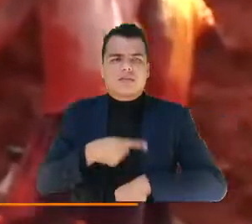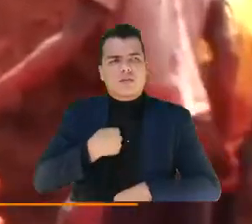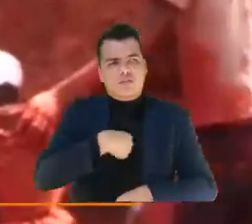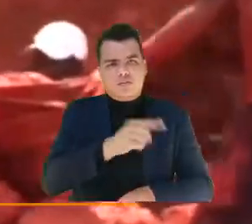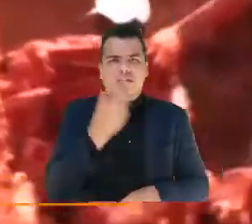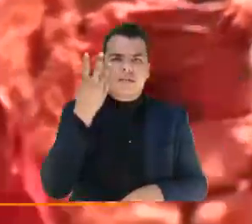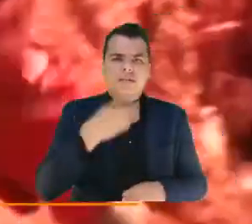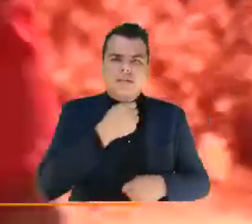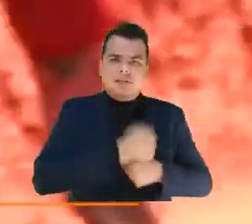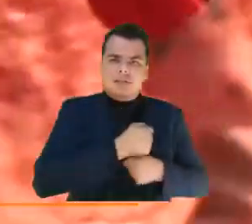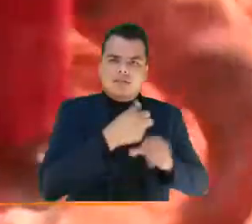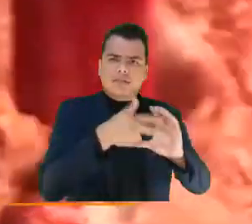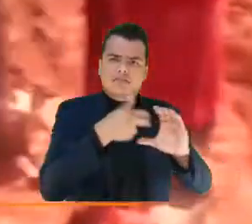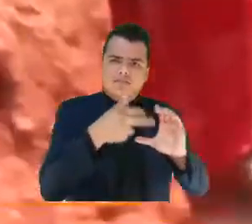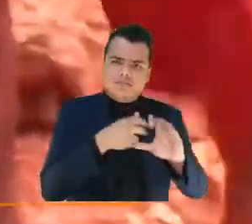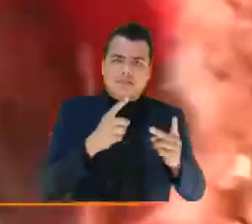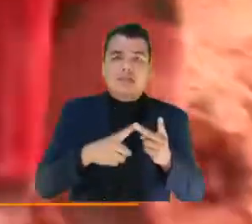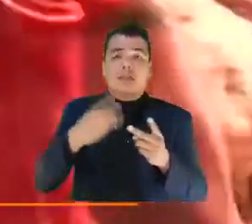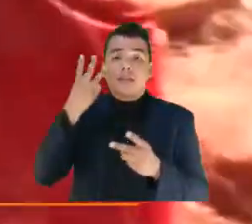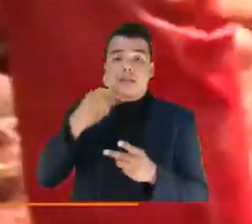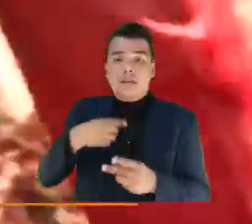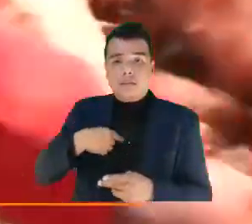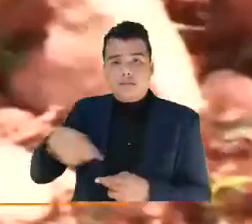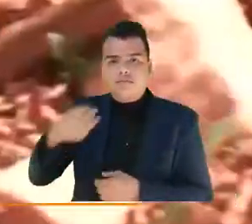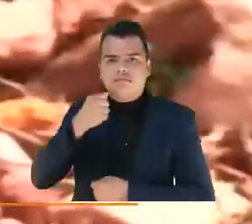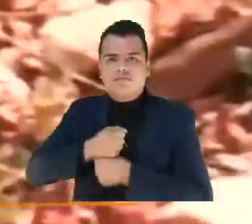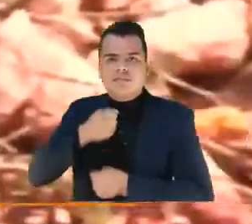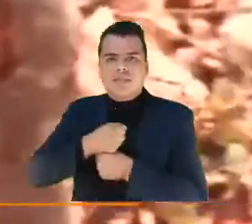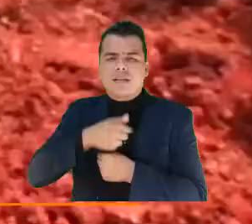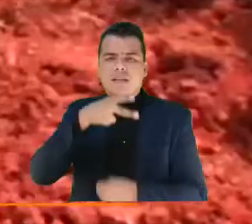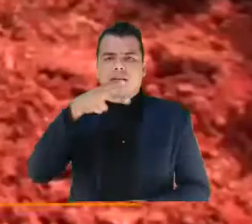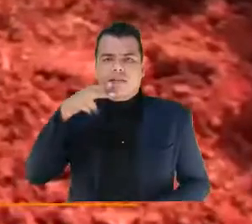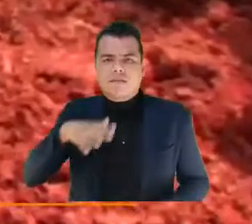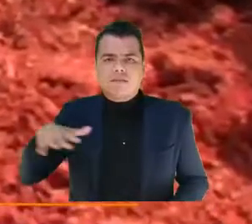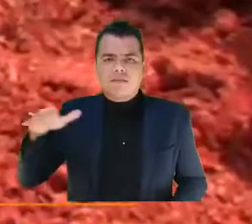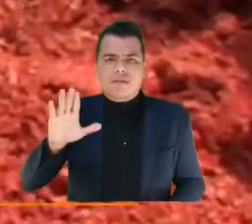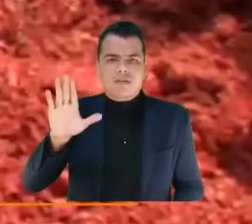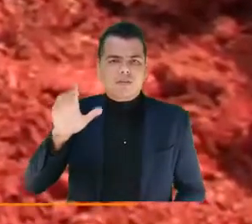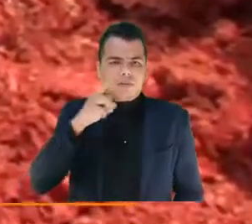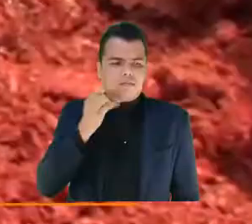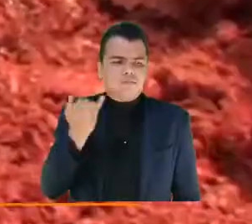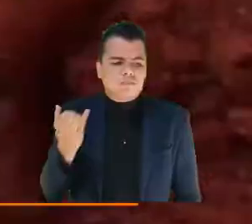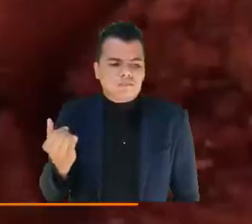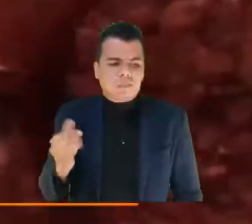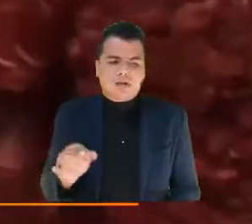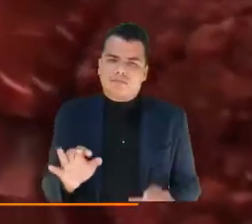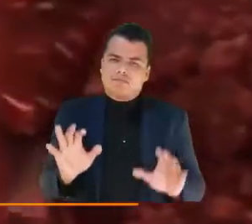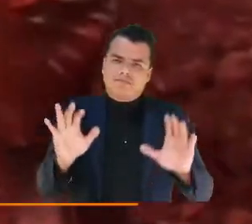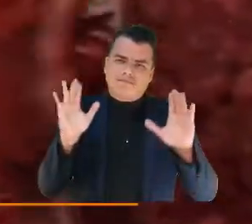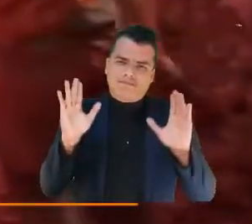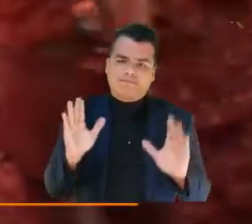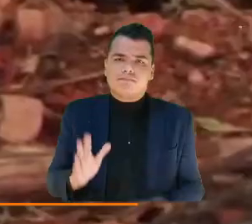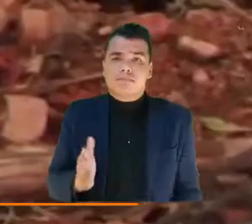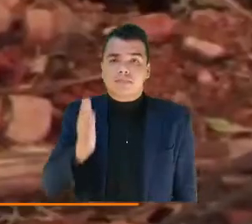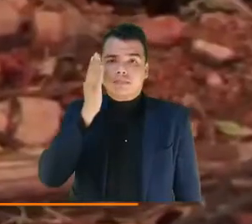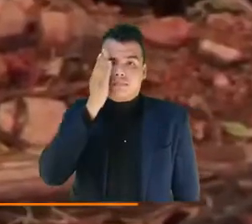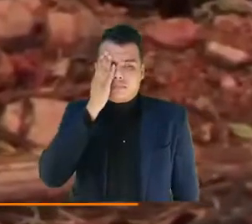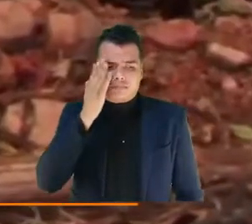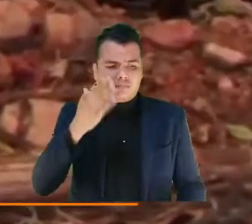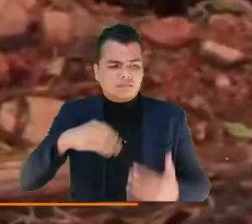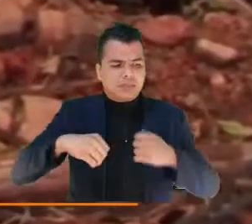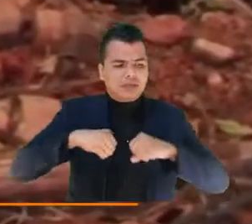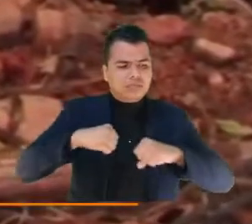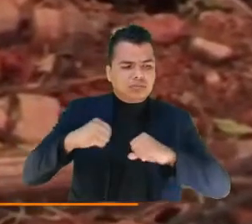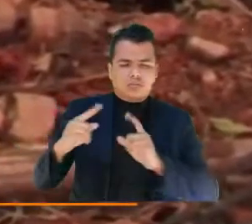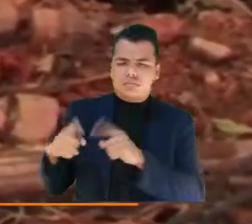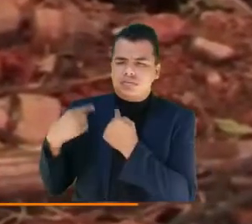la mina, 3 días van a trabajar en la finca. Esta es una mina tradicional, ancestral, que se han venido